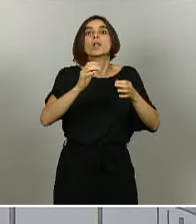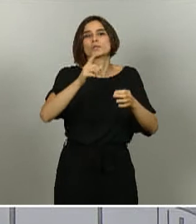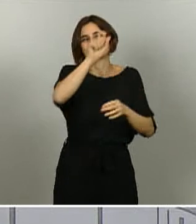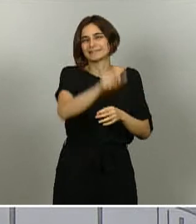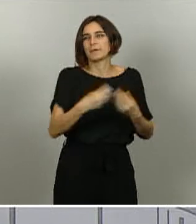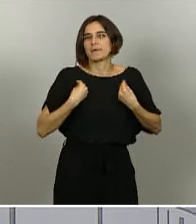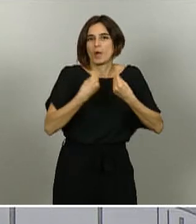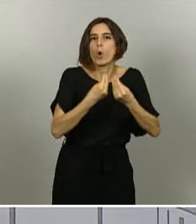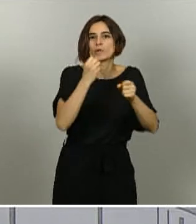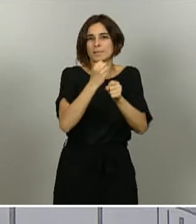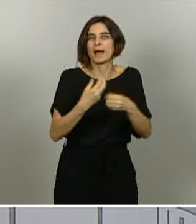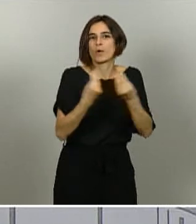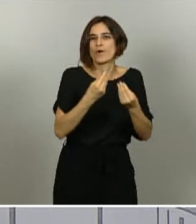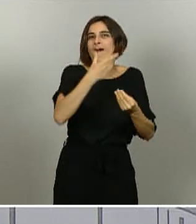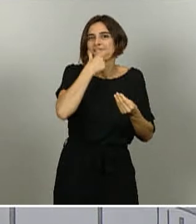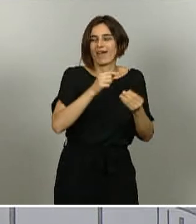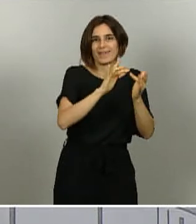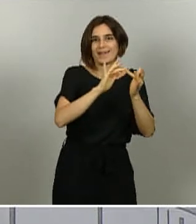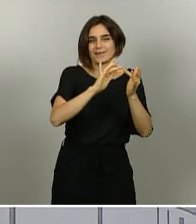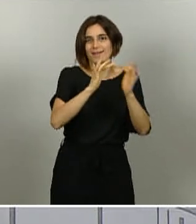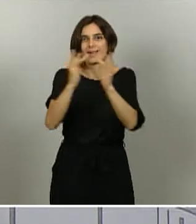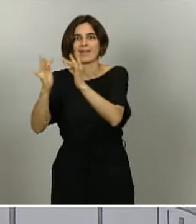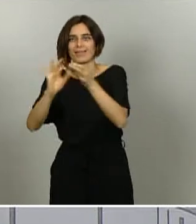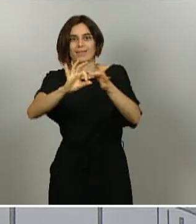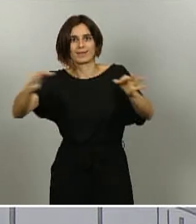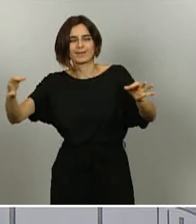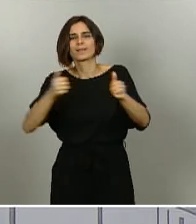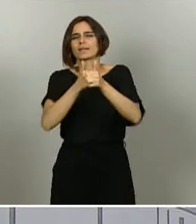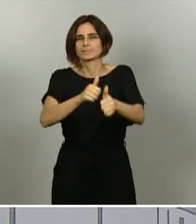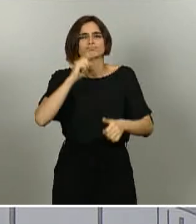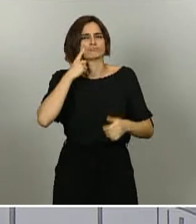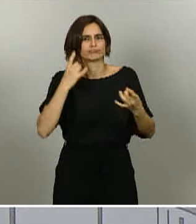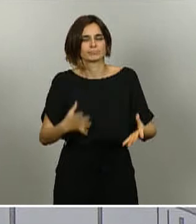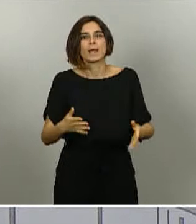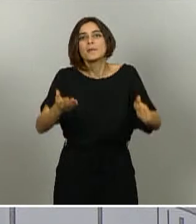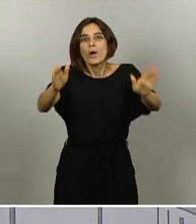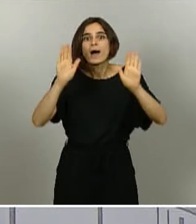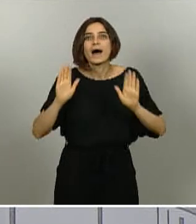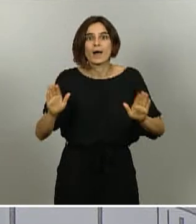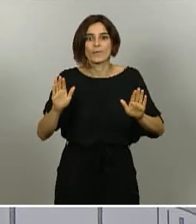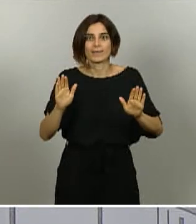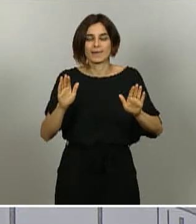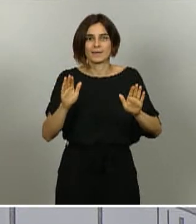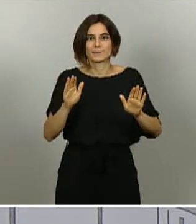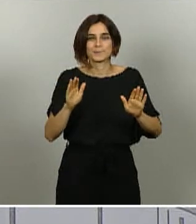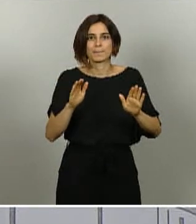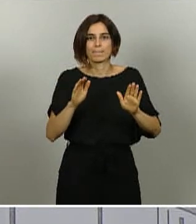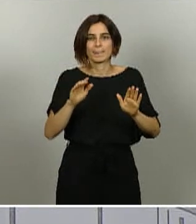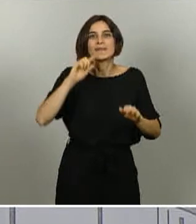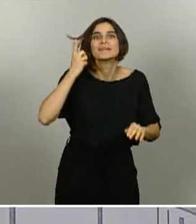contactos no implica que luego se haga un seguimiento de los mismos. Hay varias modalidades, pero una de